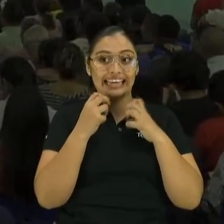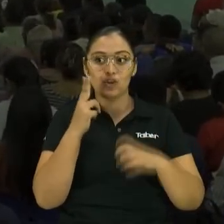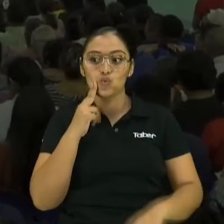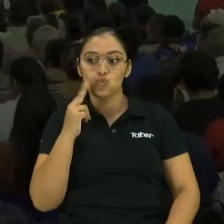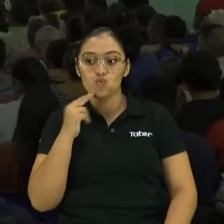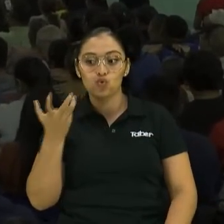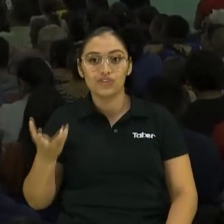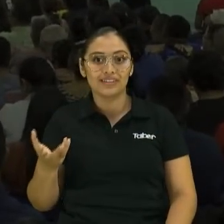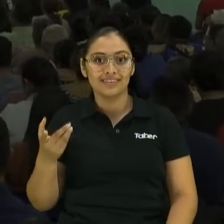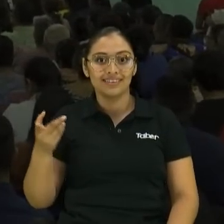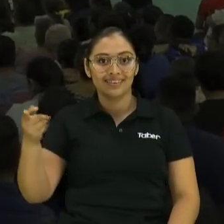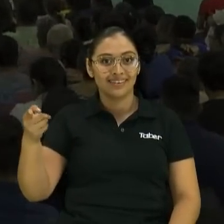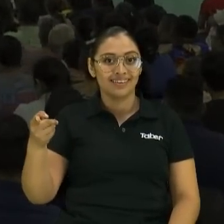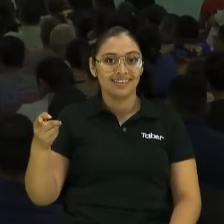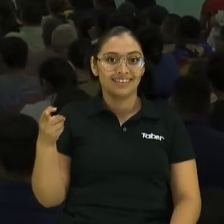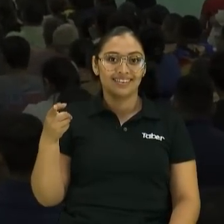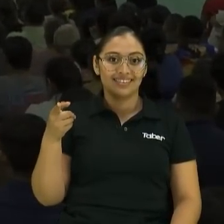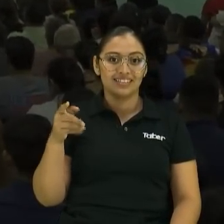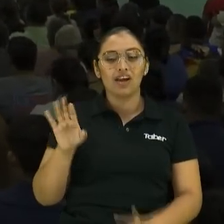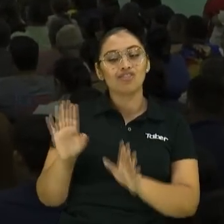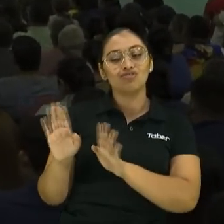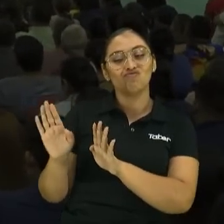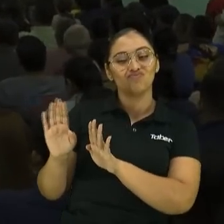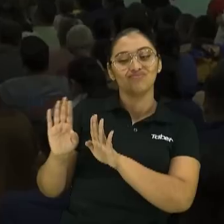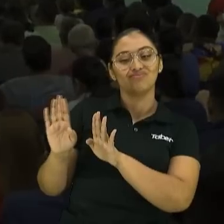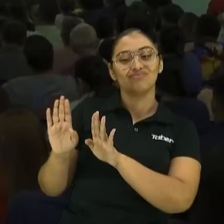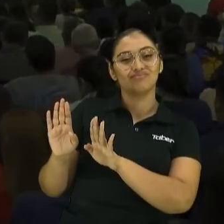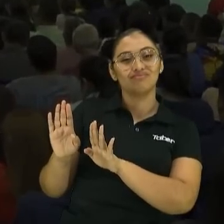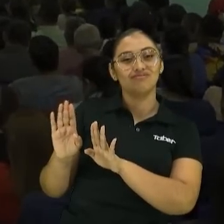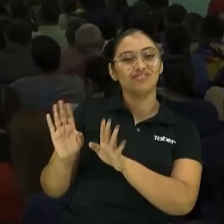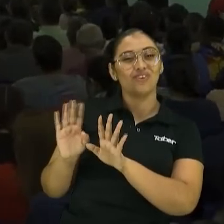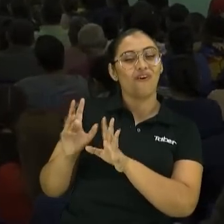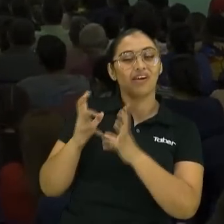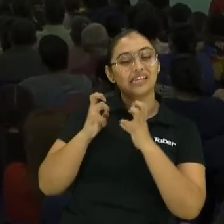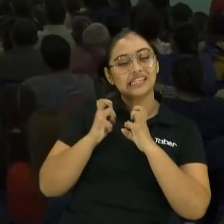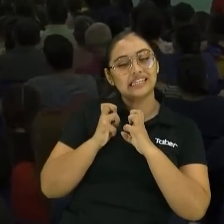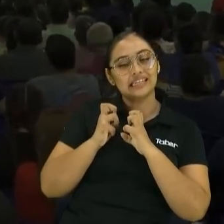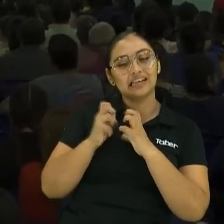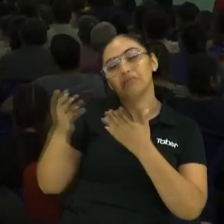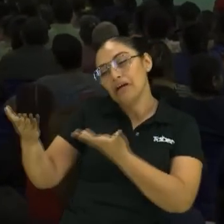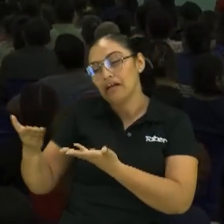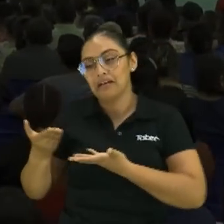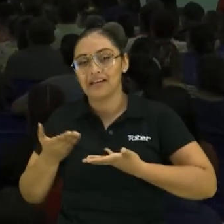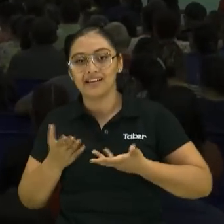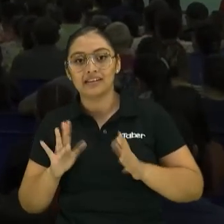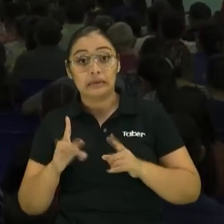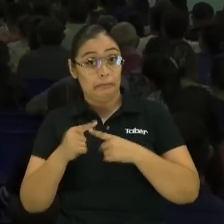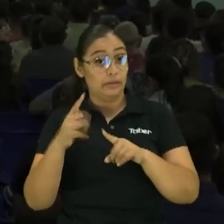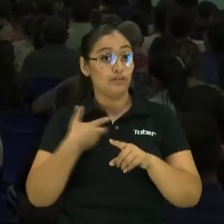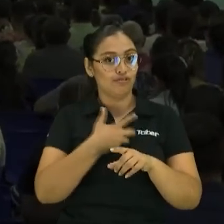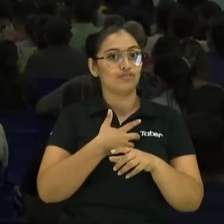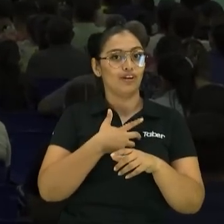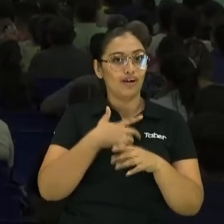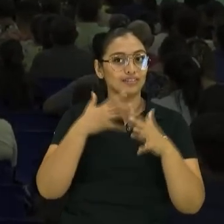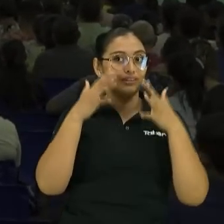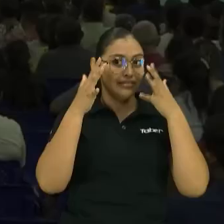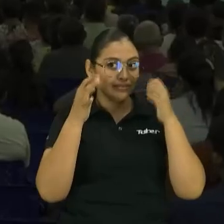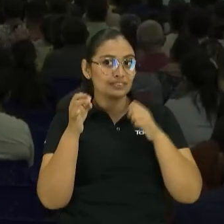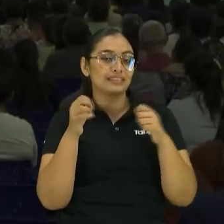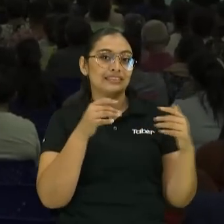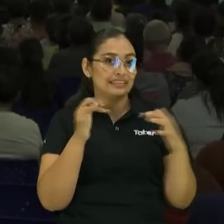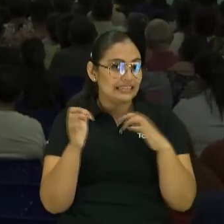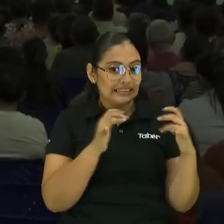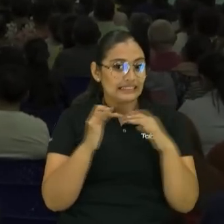no no quiero no no no no no no no no quiero no pero por lo menos le diste batalla la palabra del señor si me acompaña